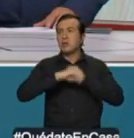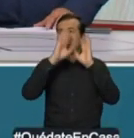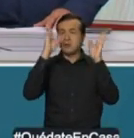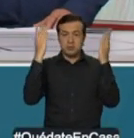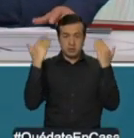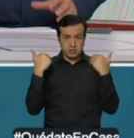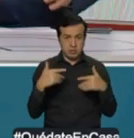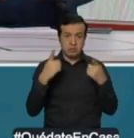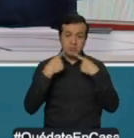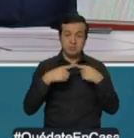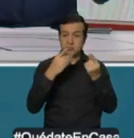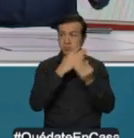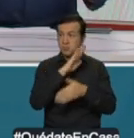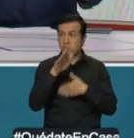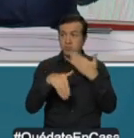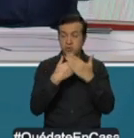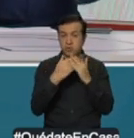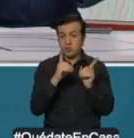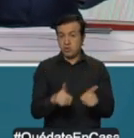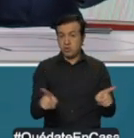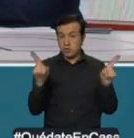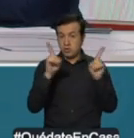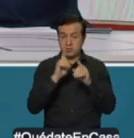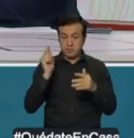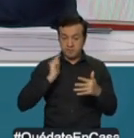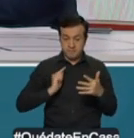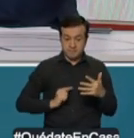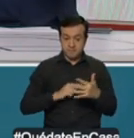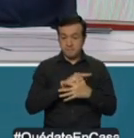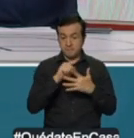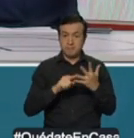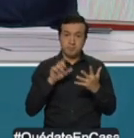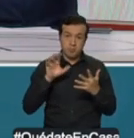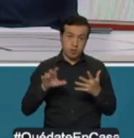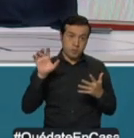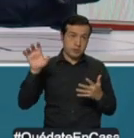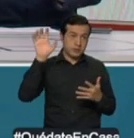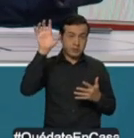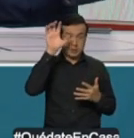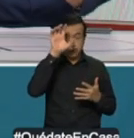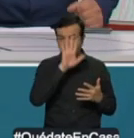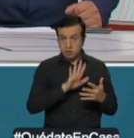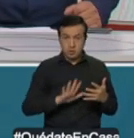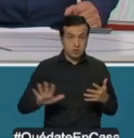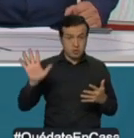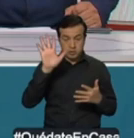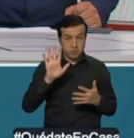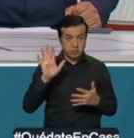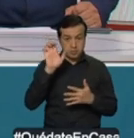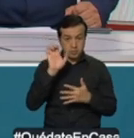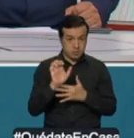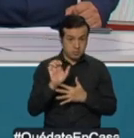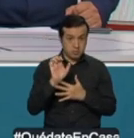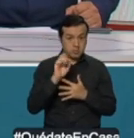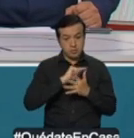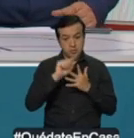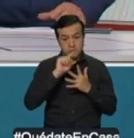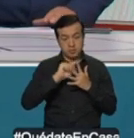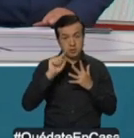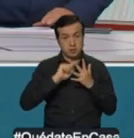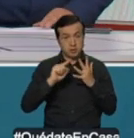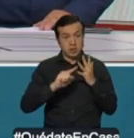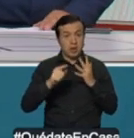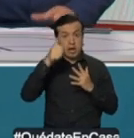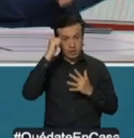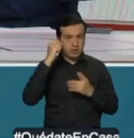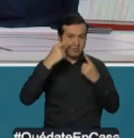se ha compartido toda esta data detallada a nivel provincial nacional provincial y cantonal a los distintos alcaldes el